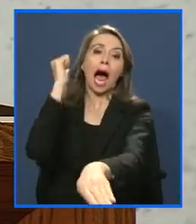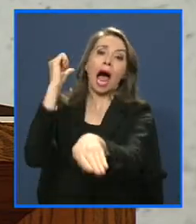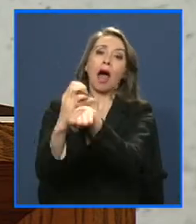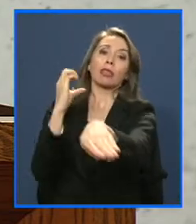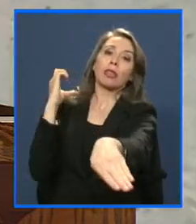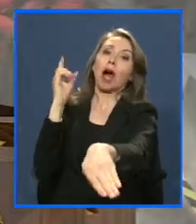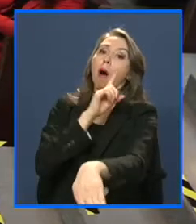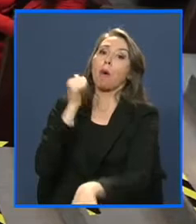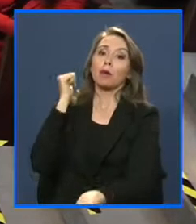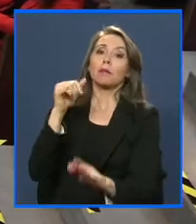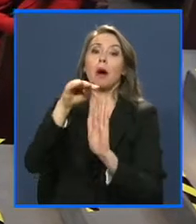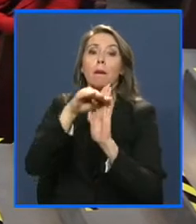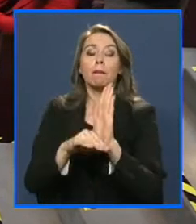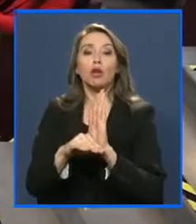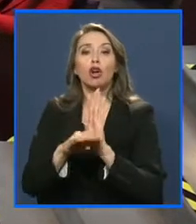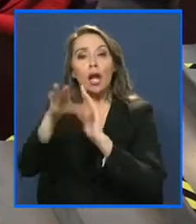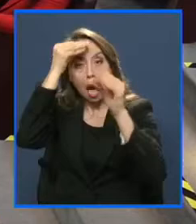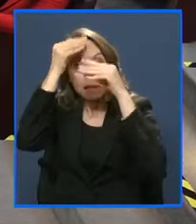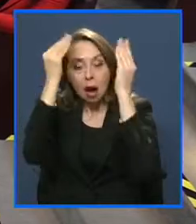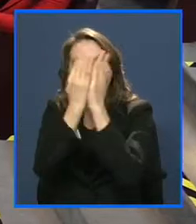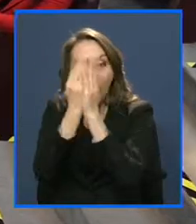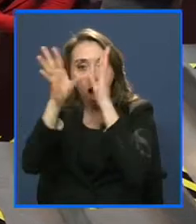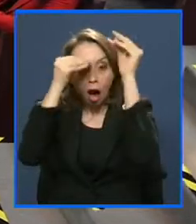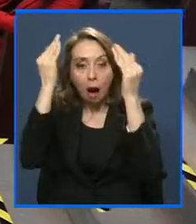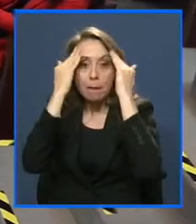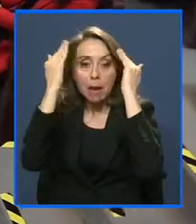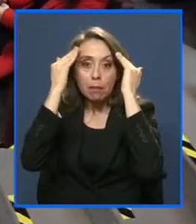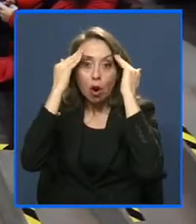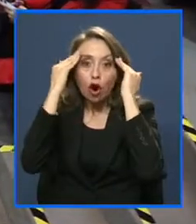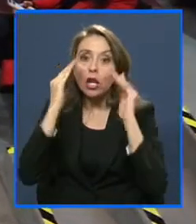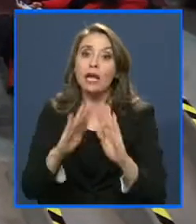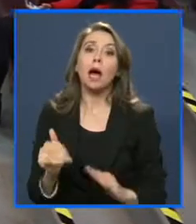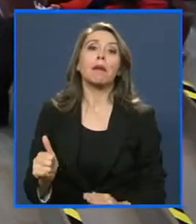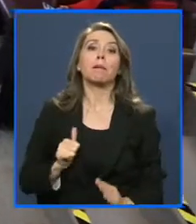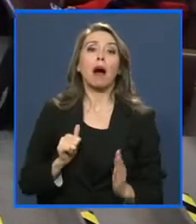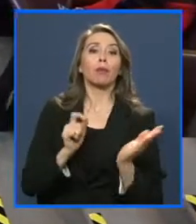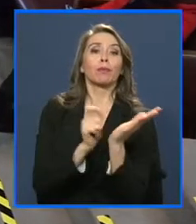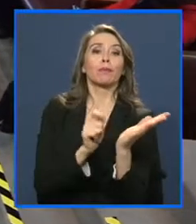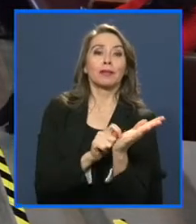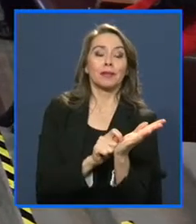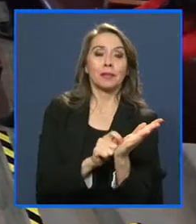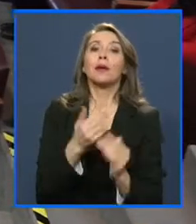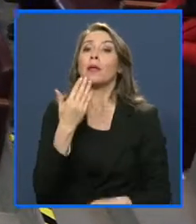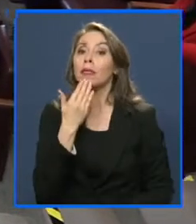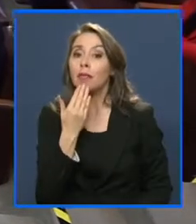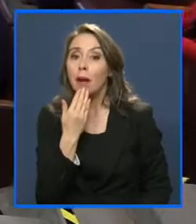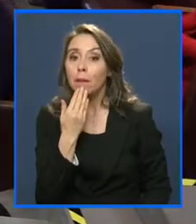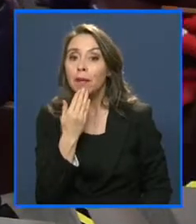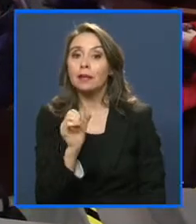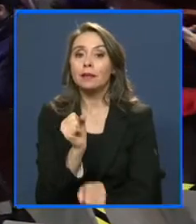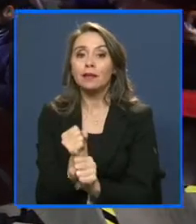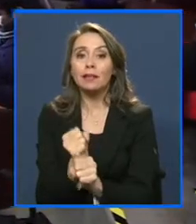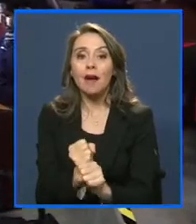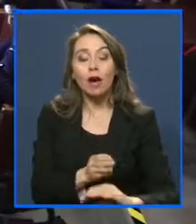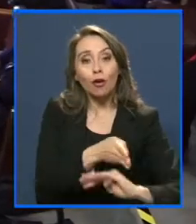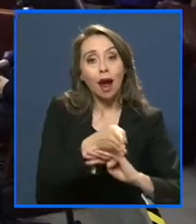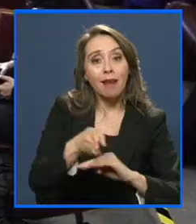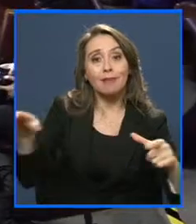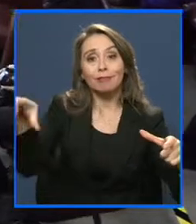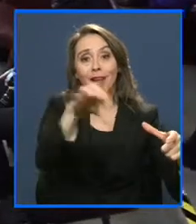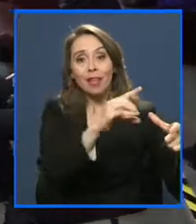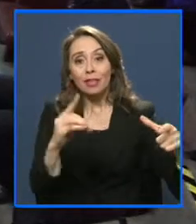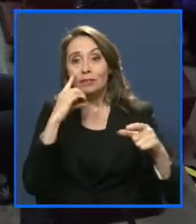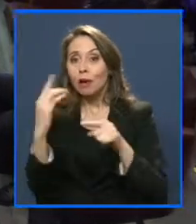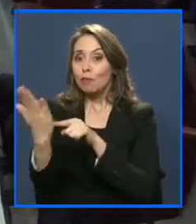la inercia del programa memorizado que solo logra el requisito de cumplir también el trabajo los distritos nos